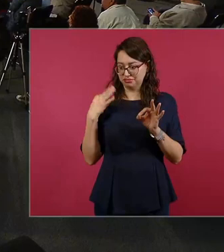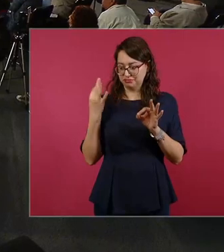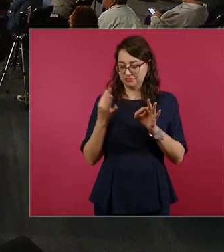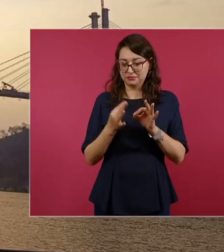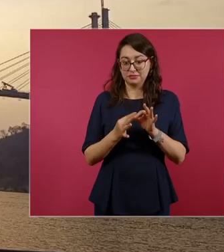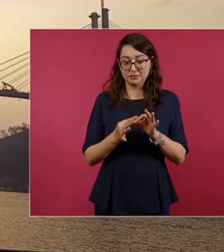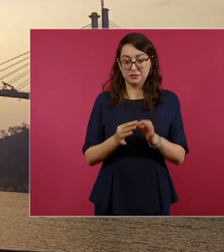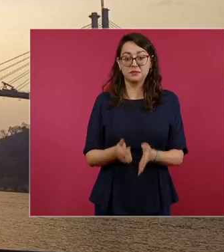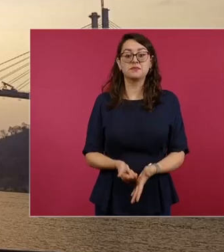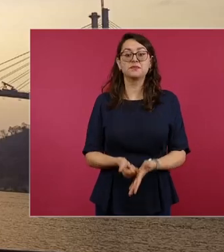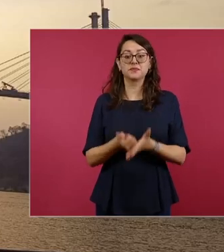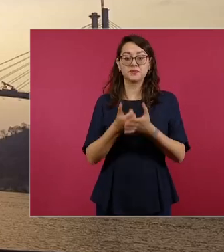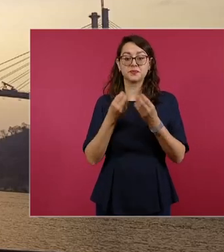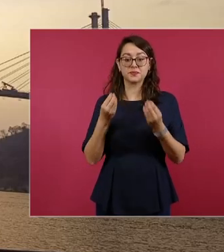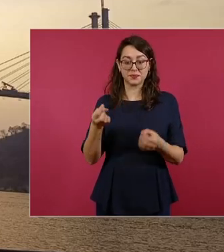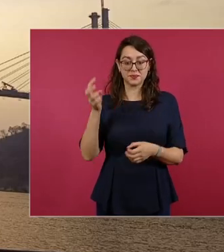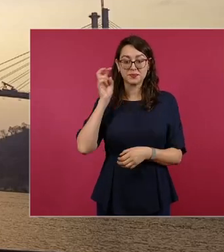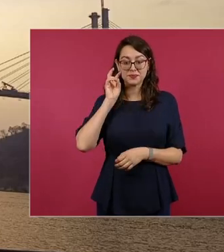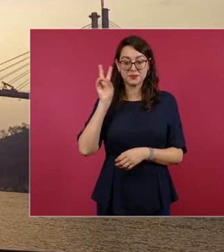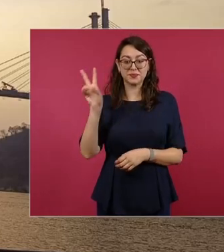que les va a ayudar mucho